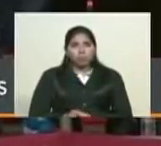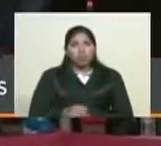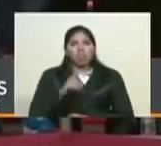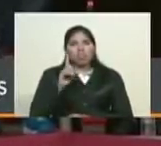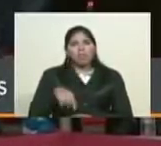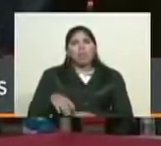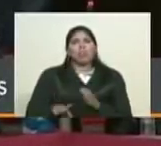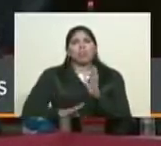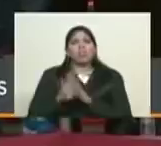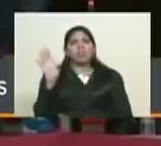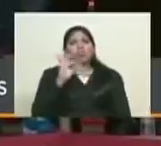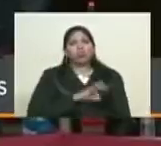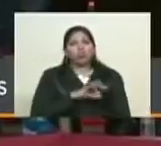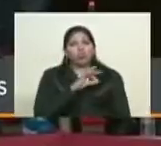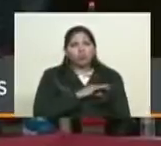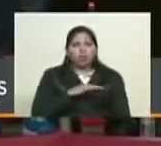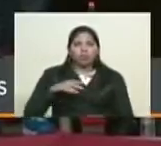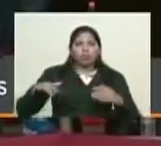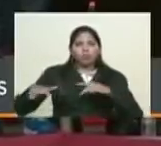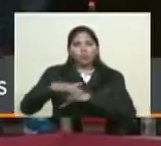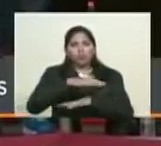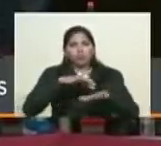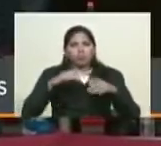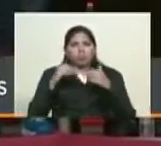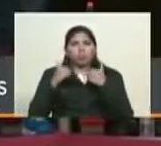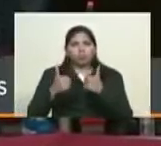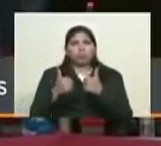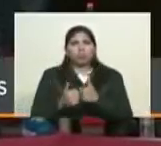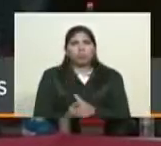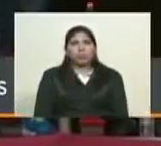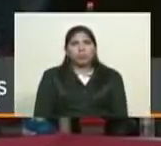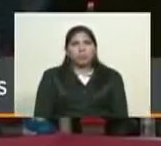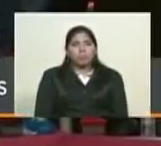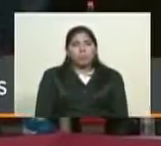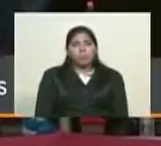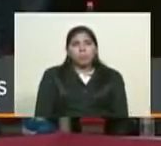Venezuela es un país de democracia, de libertades.